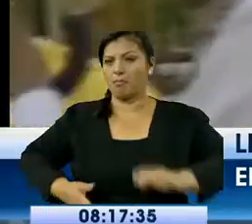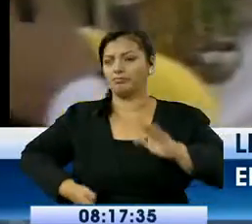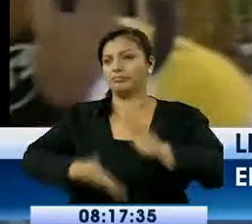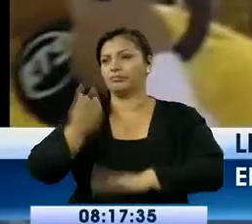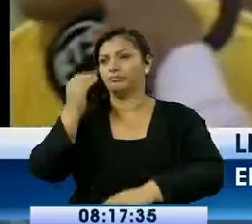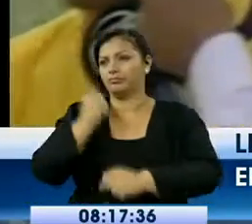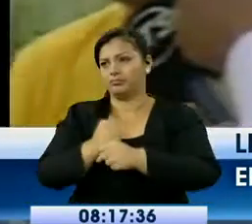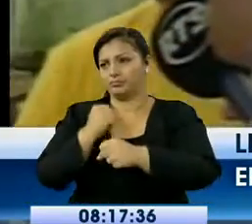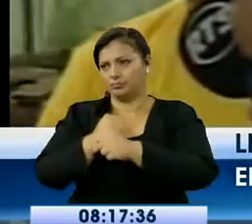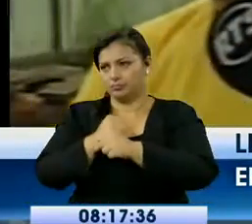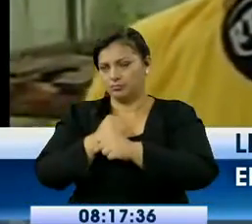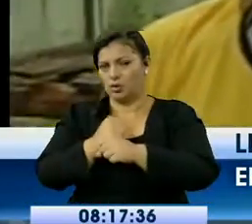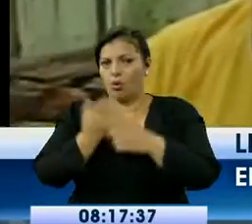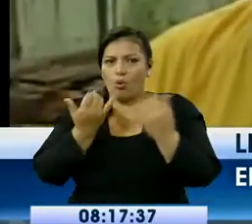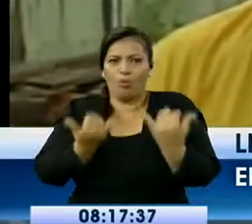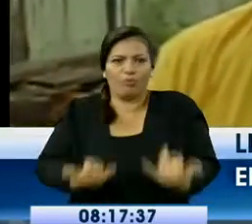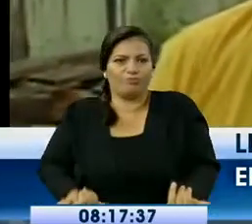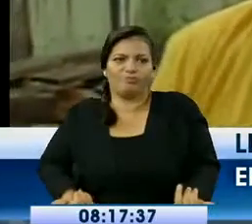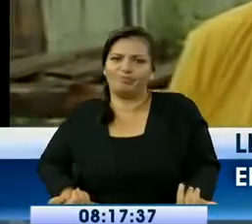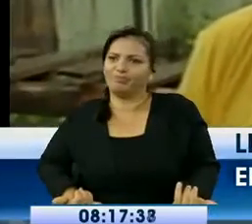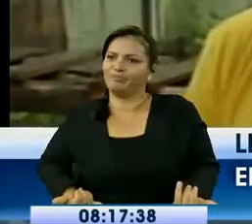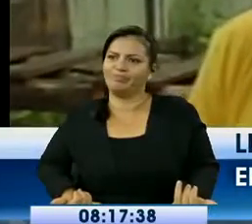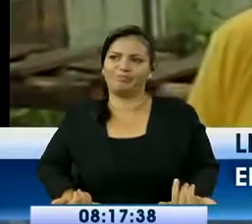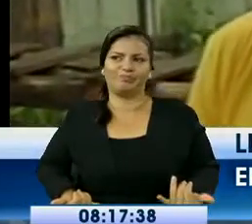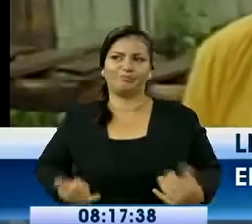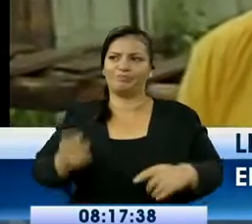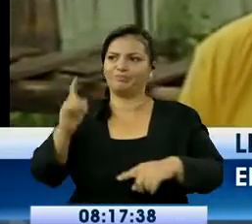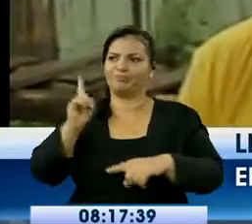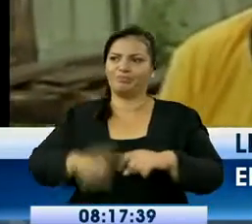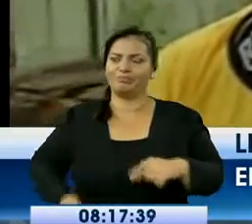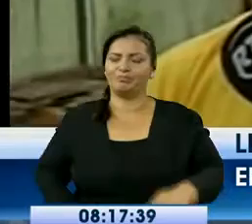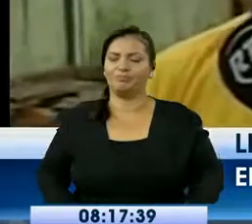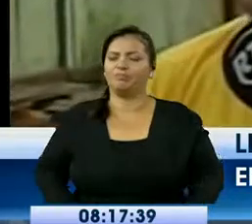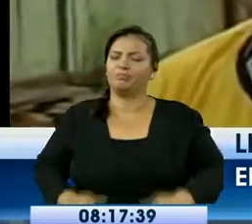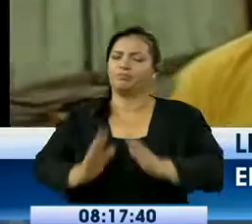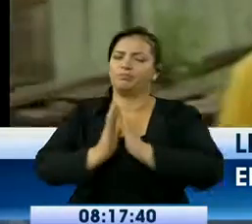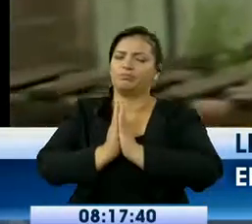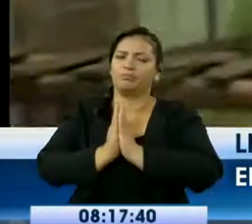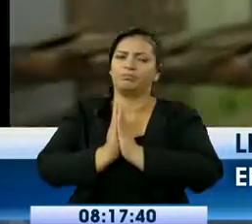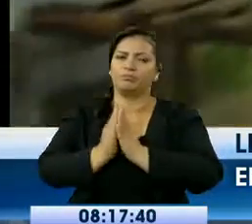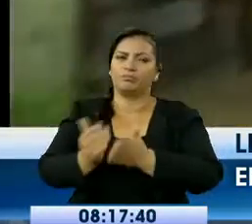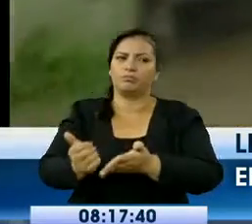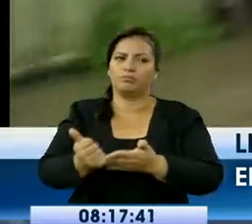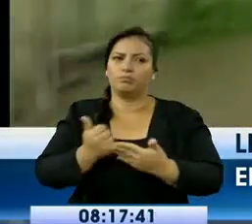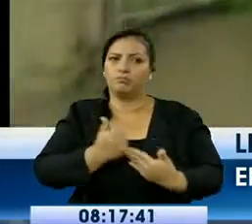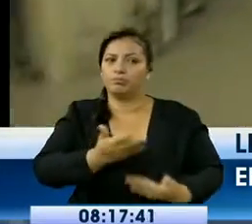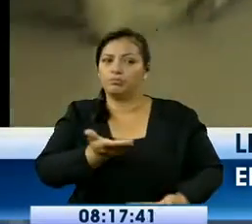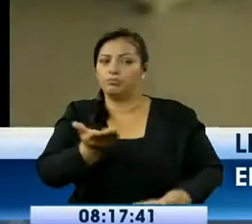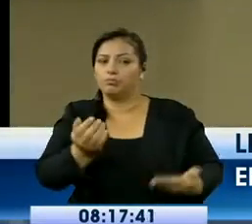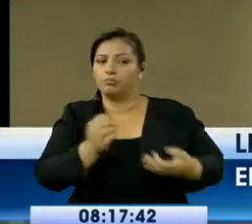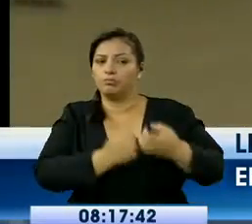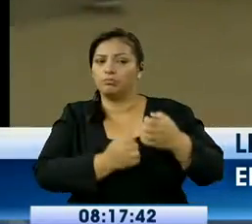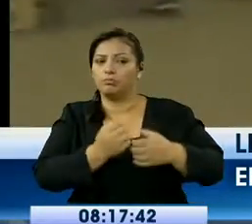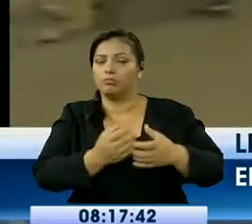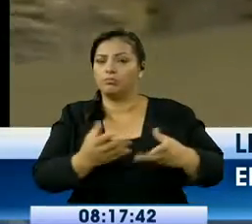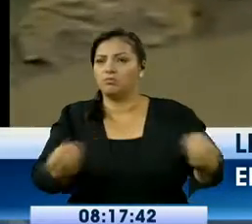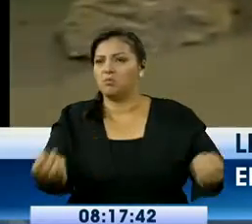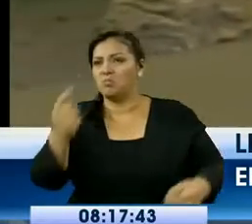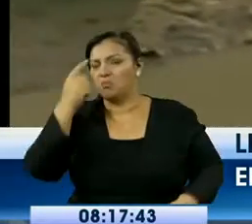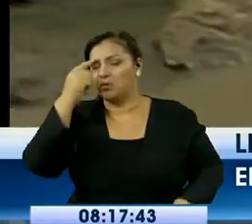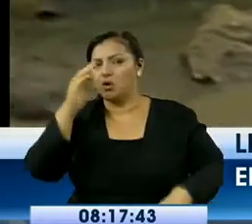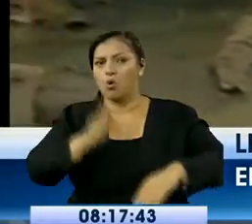por el momento. Chuta, también queremos ayuda, mi jefe. Queremos una solución para que nos ayuden por el ducto, un ducto o